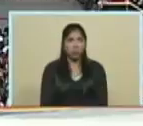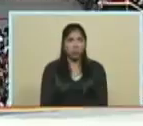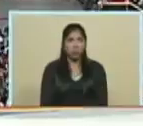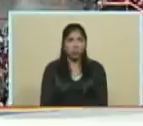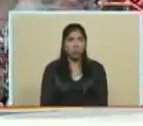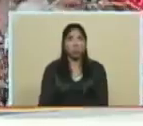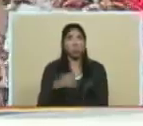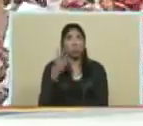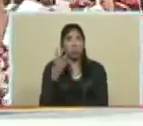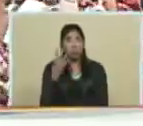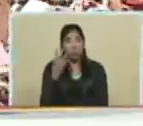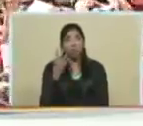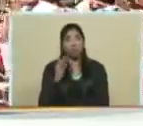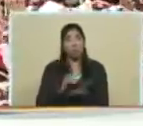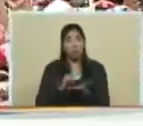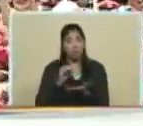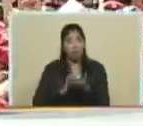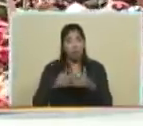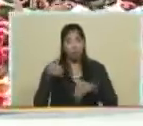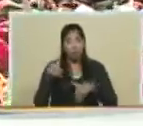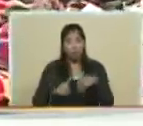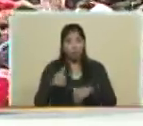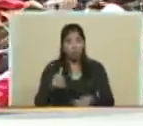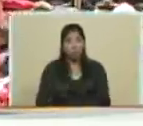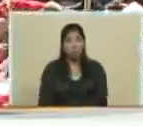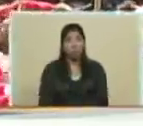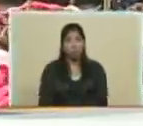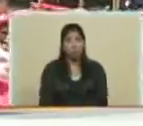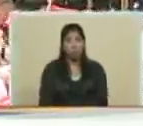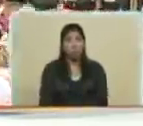La cuarta elección.